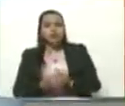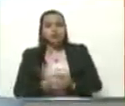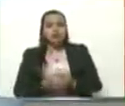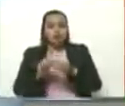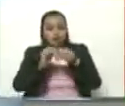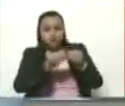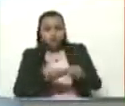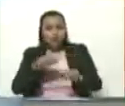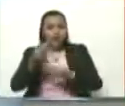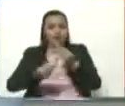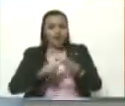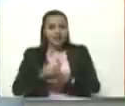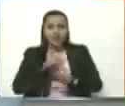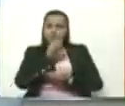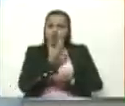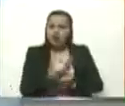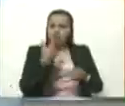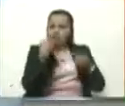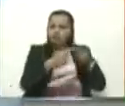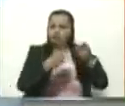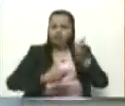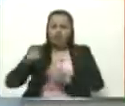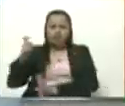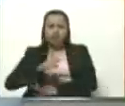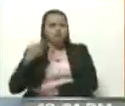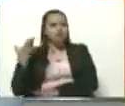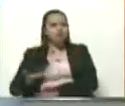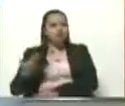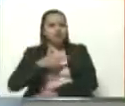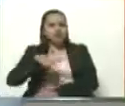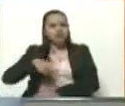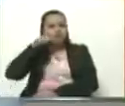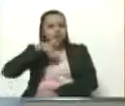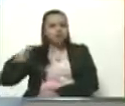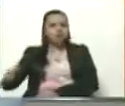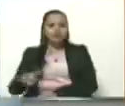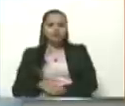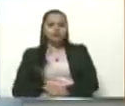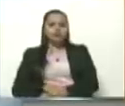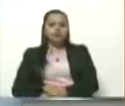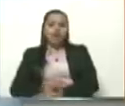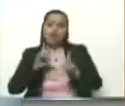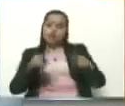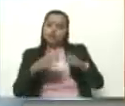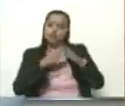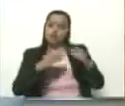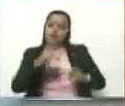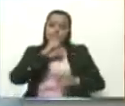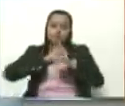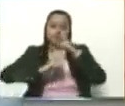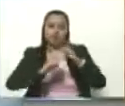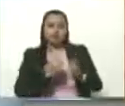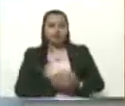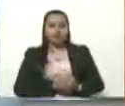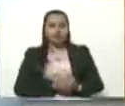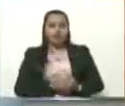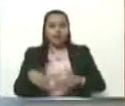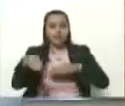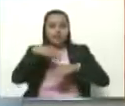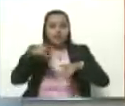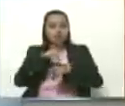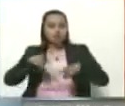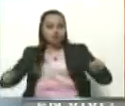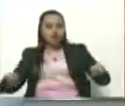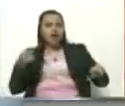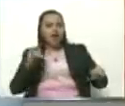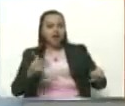bienes necesarios para nuestro pueblo y en medio de todo ello este ministerio público y